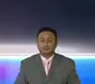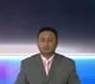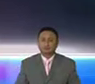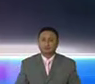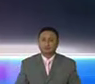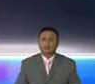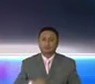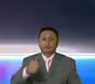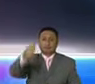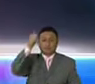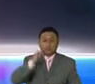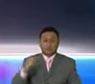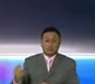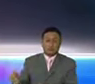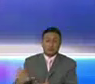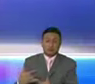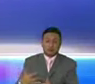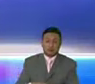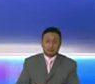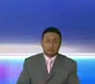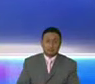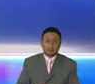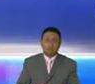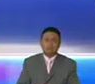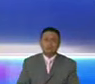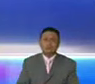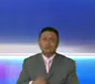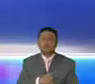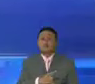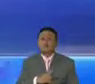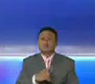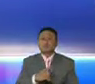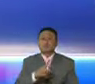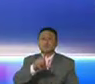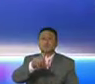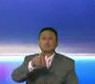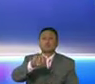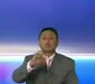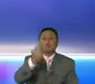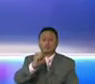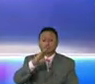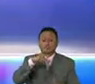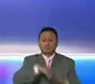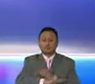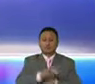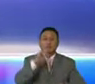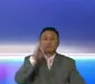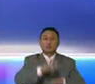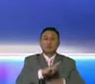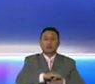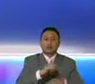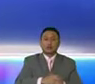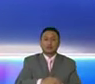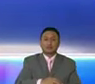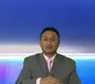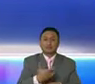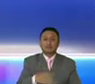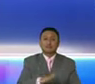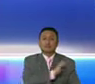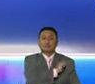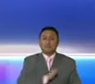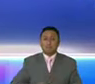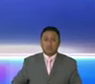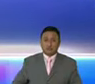informan sobre el ingreso de este ciudadano hasta el aeropuerto de la República de El Salvador. Por tal